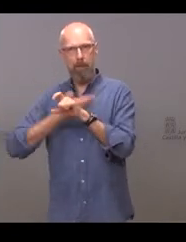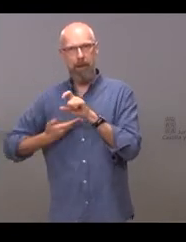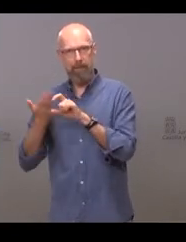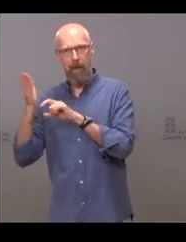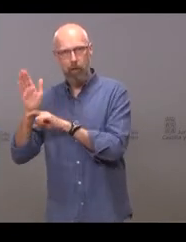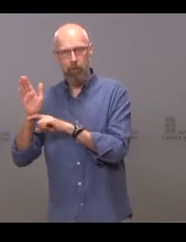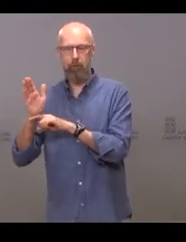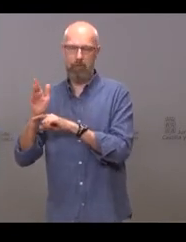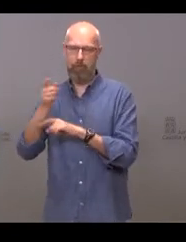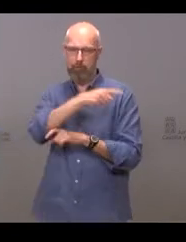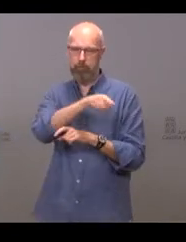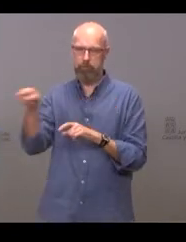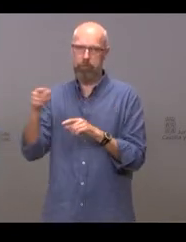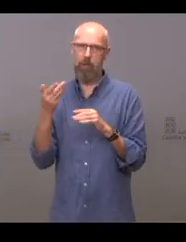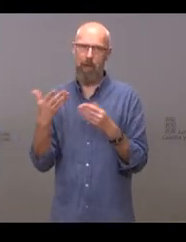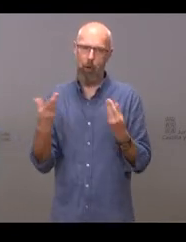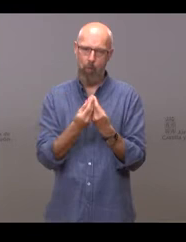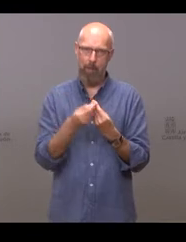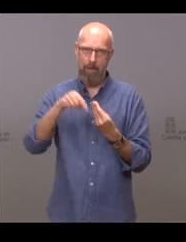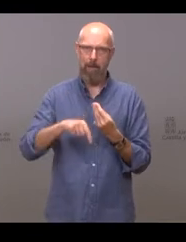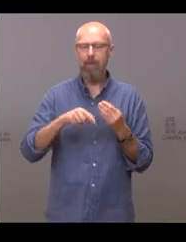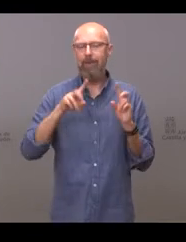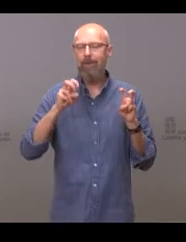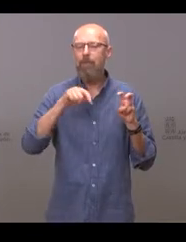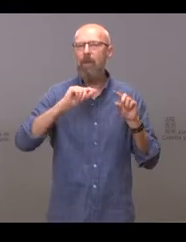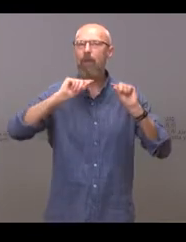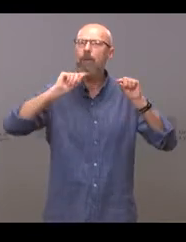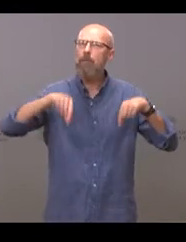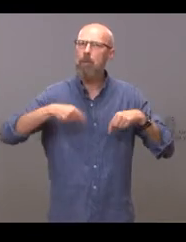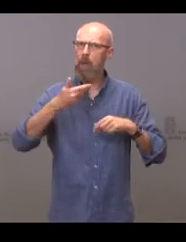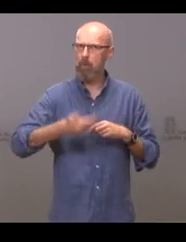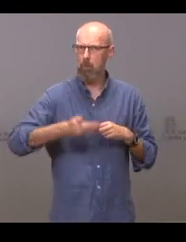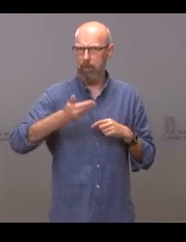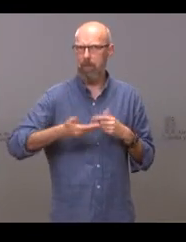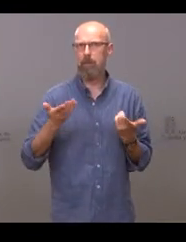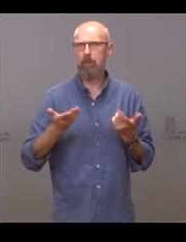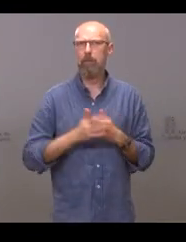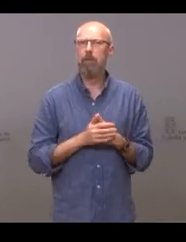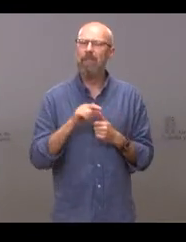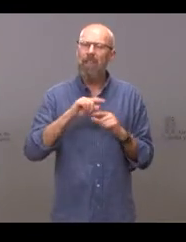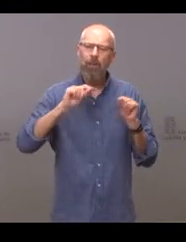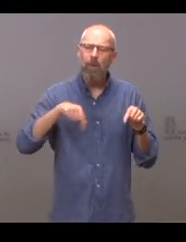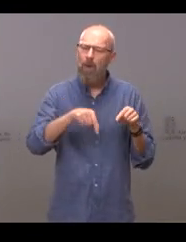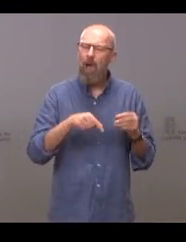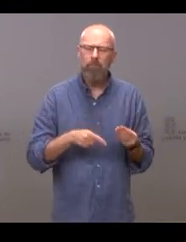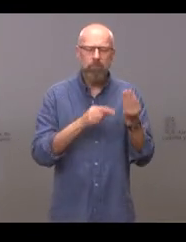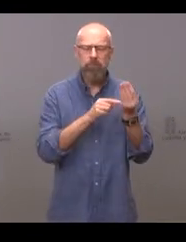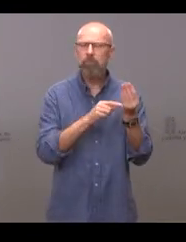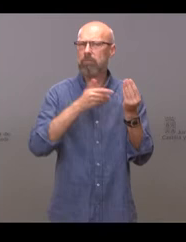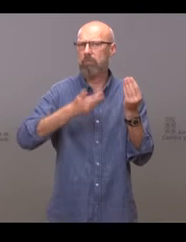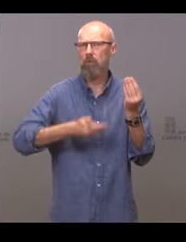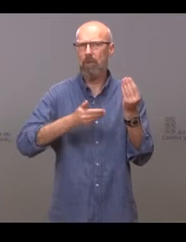acompañándonos en esta en esta firma creo que una firma importante una firma trascendente que ha costado mucho